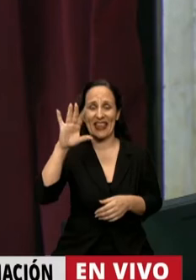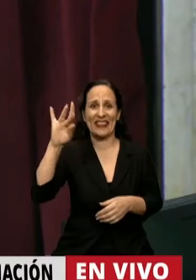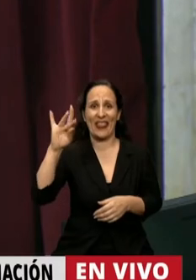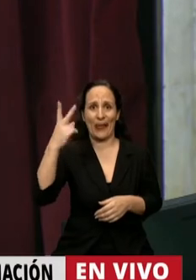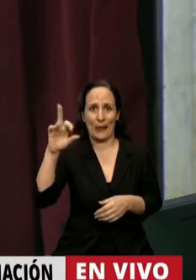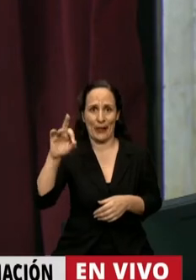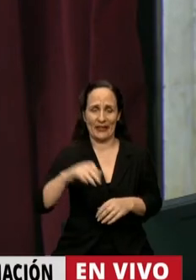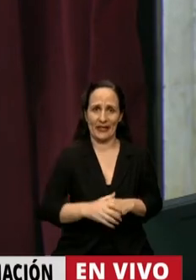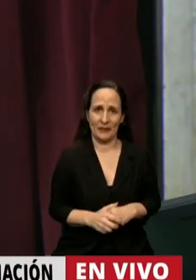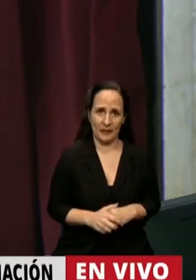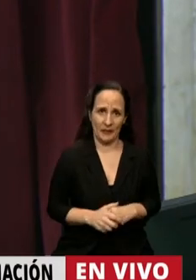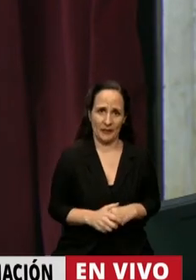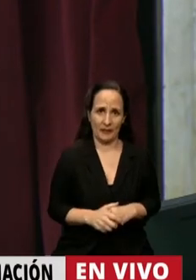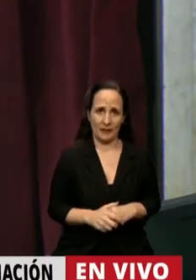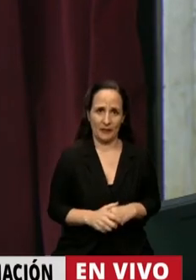2670D20.